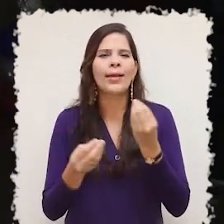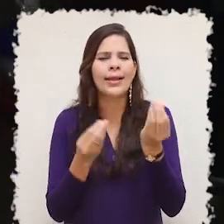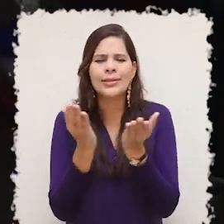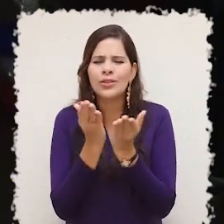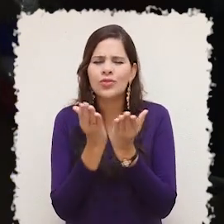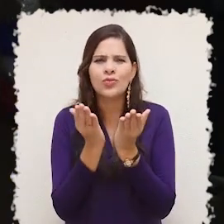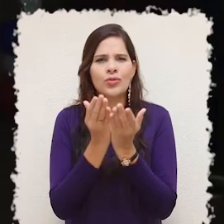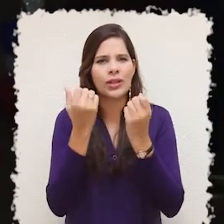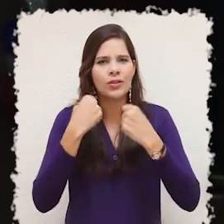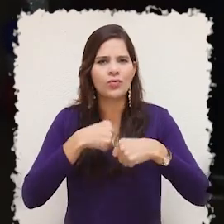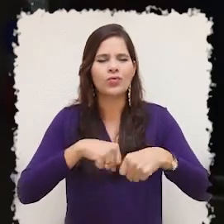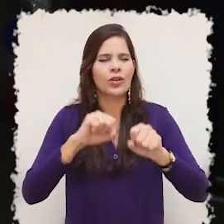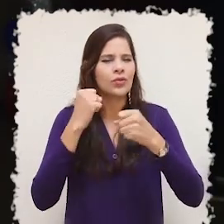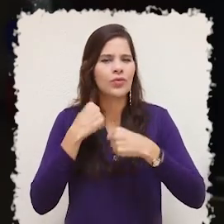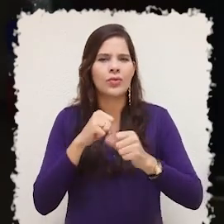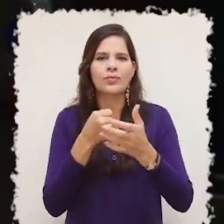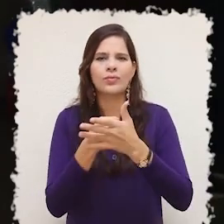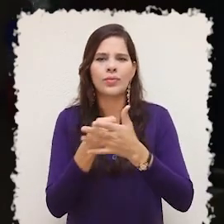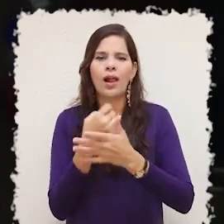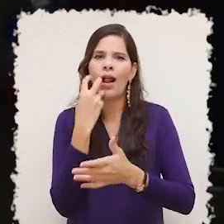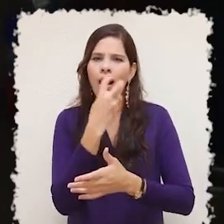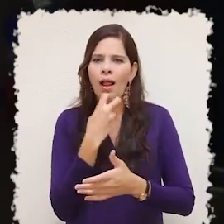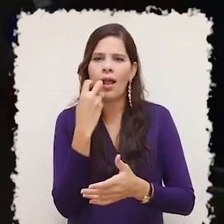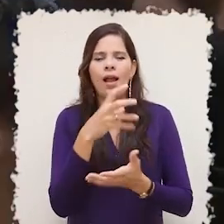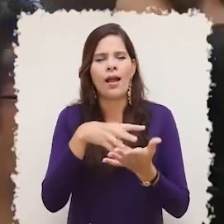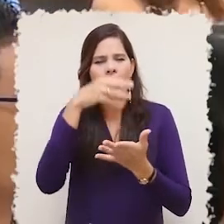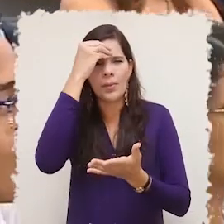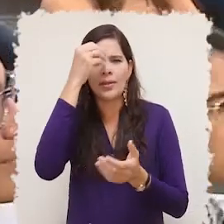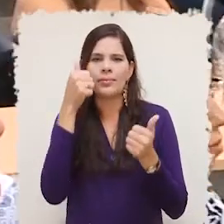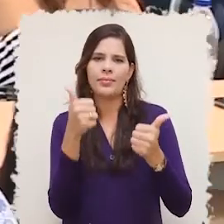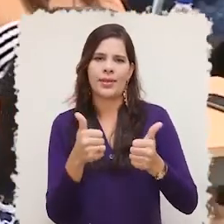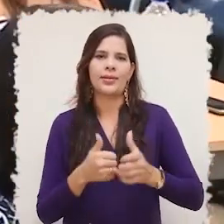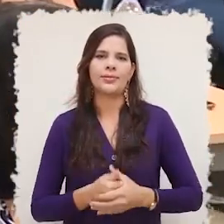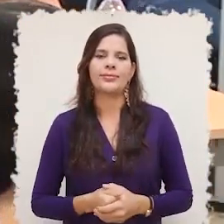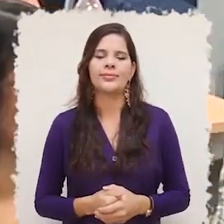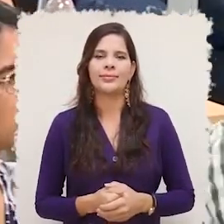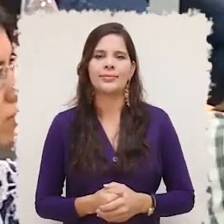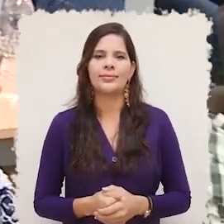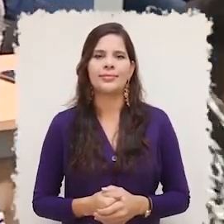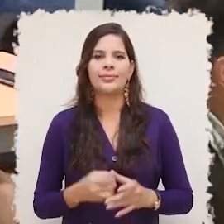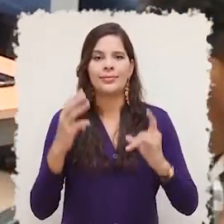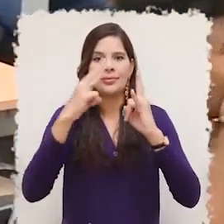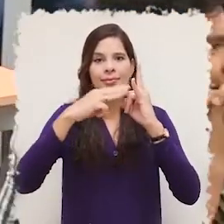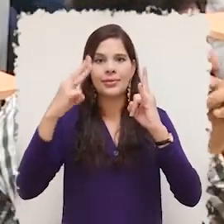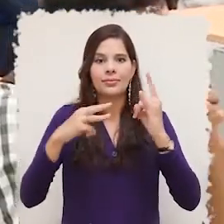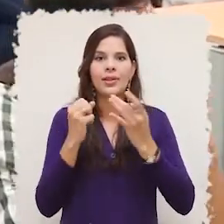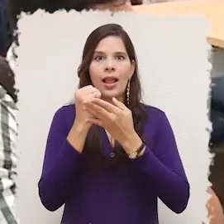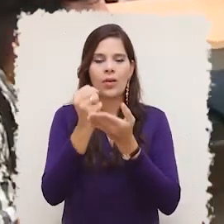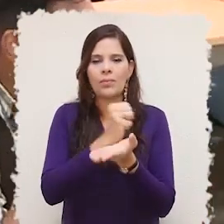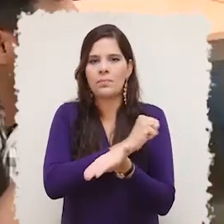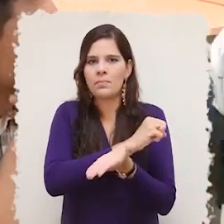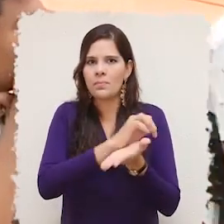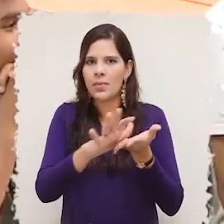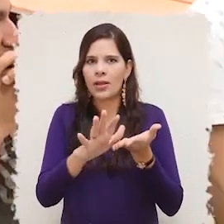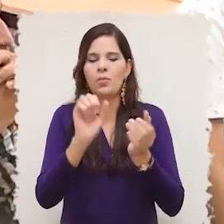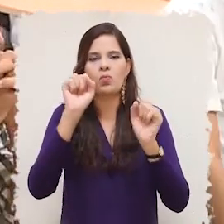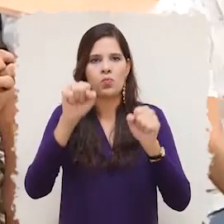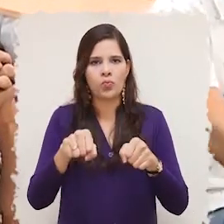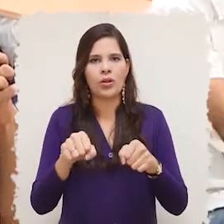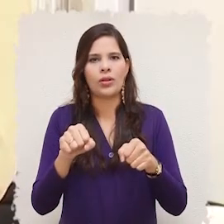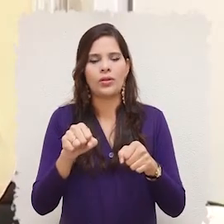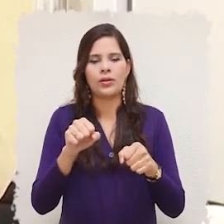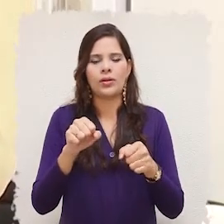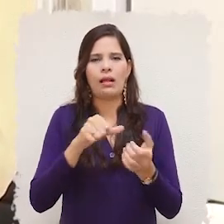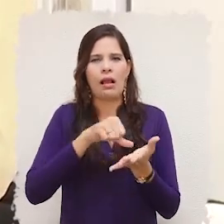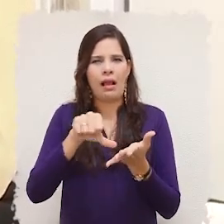solamente estudiando aquí, esforzándose, aprendiendo un segundo lenguaje. La Universidad del Magdalena le brinda a los estudiantes becas completas que le